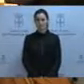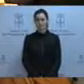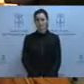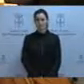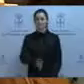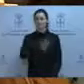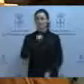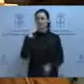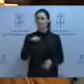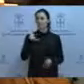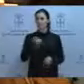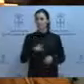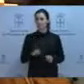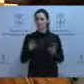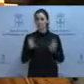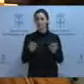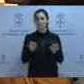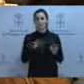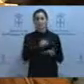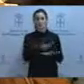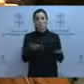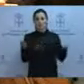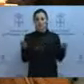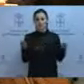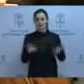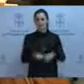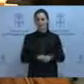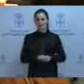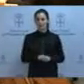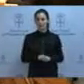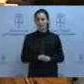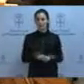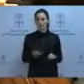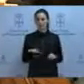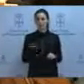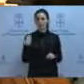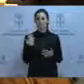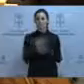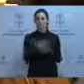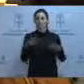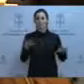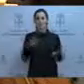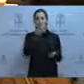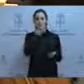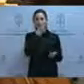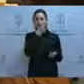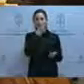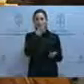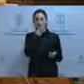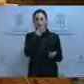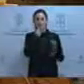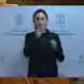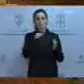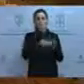Señor presidente, señorías, el pasado 19 de septiembre de